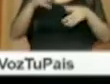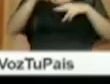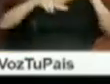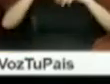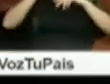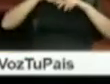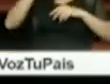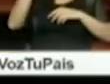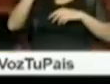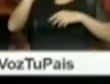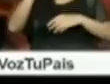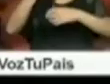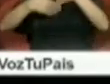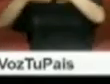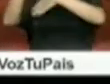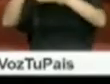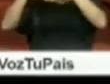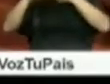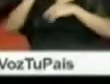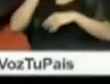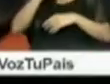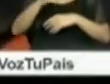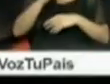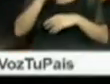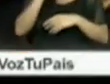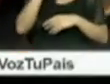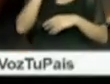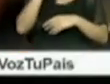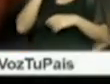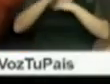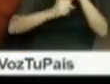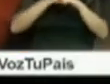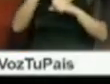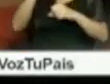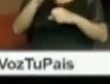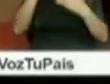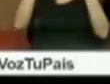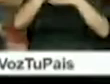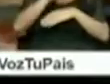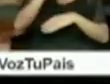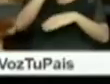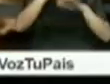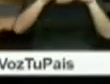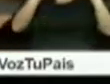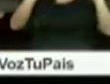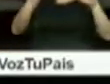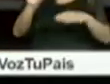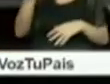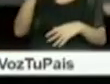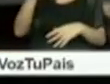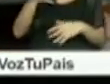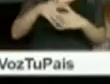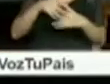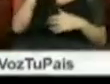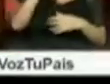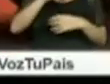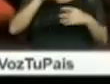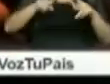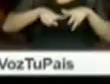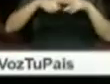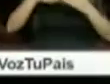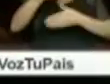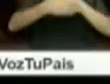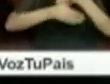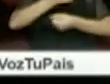XIX y se culminó en la segunda década del siglo XX. La intervención en esta obra se convierte en un incentivo para